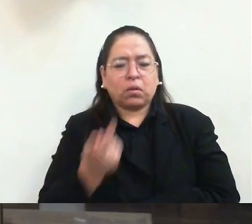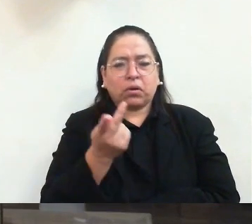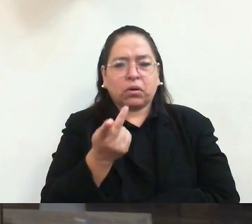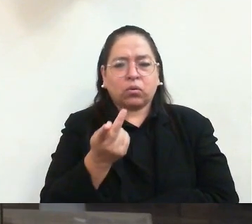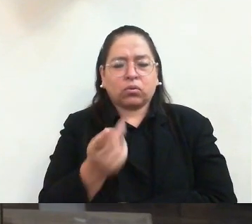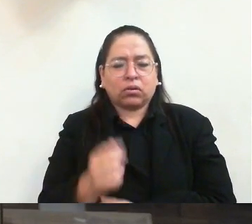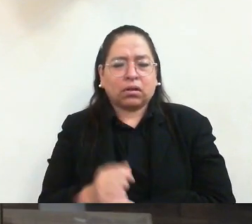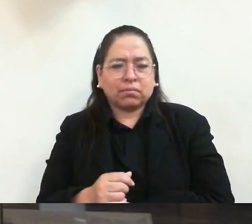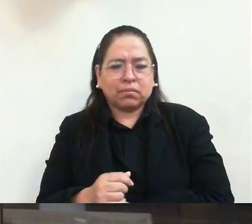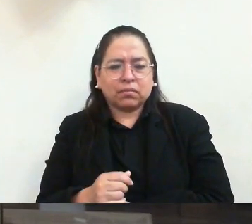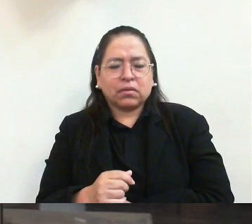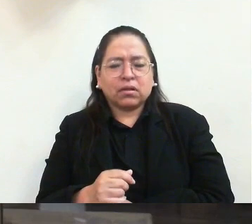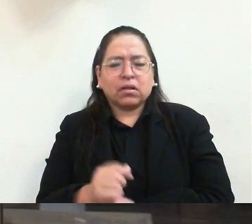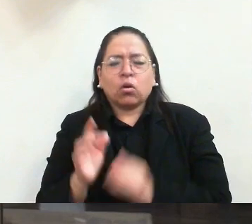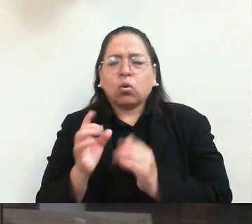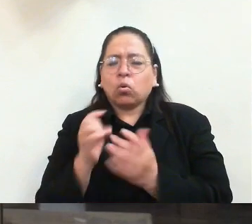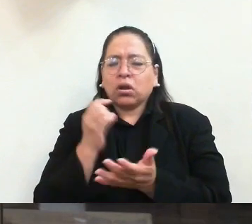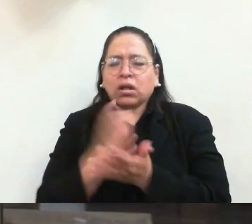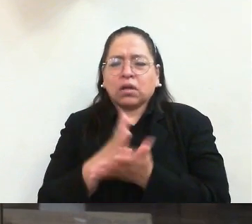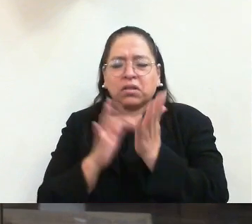sabe que escribió